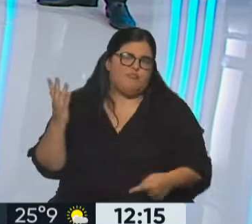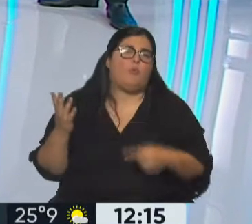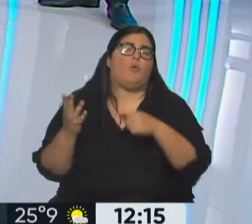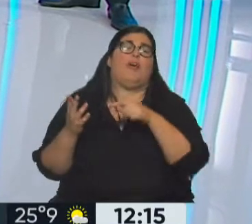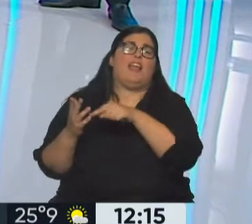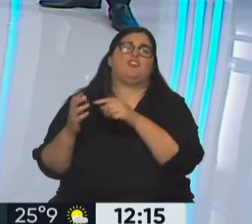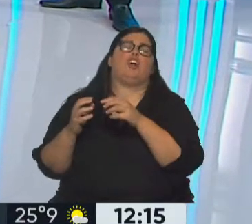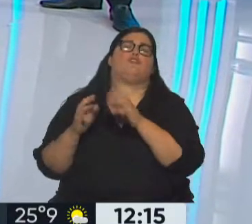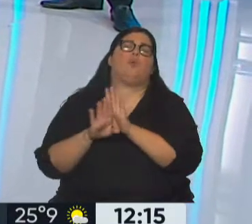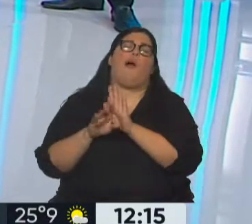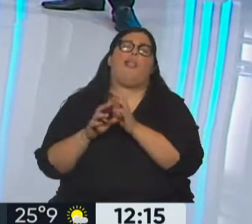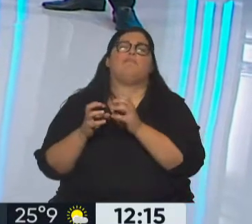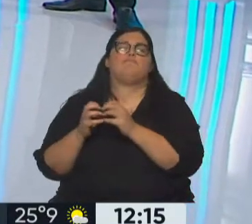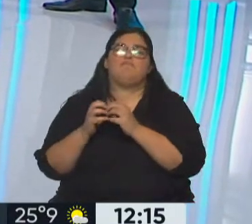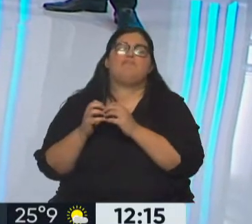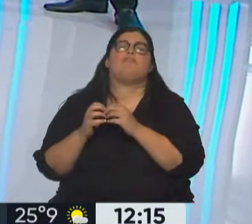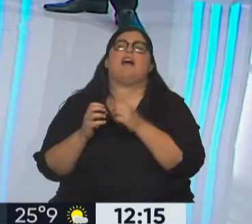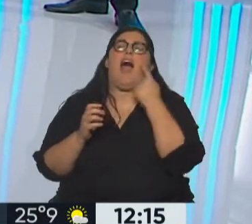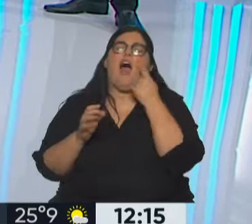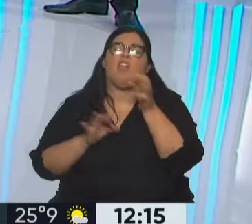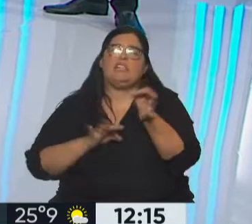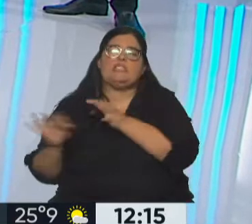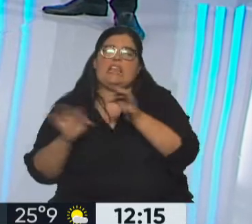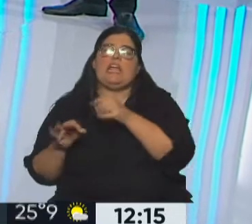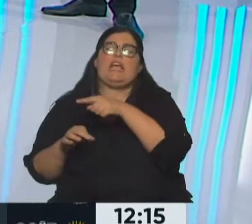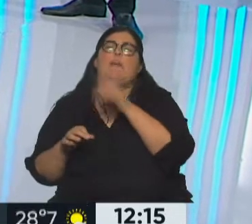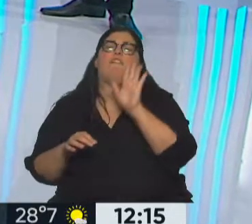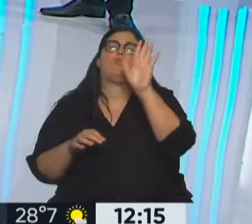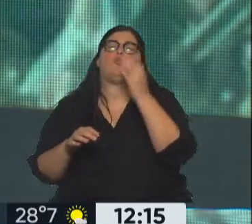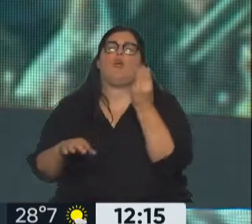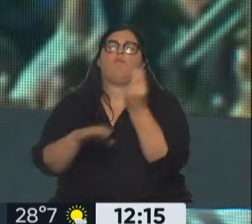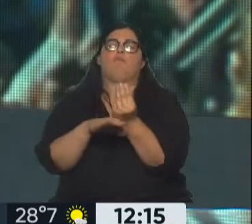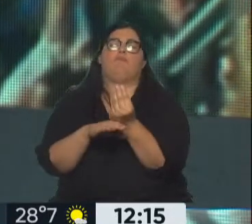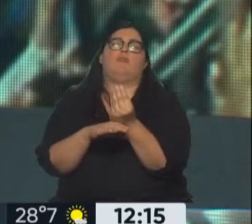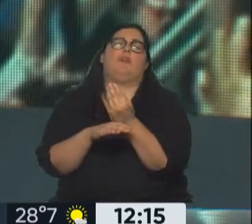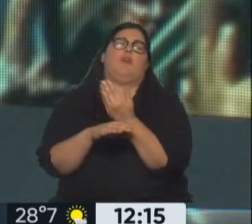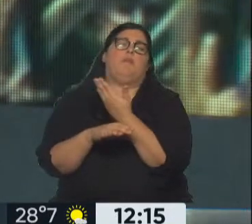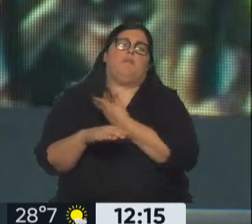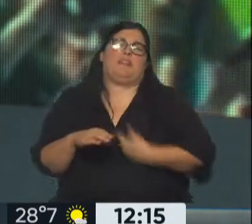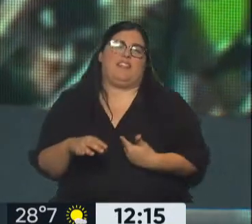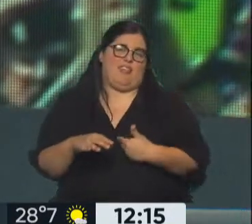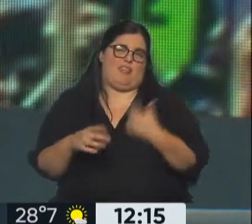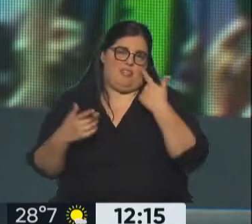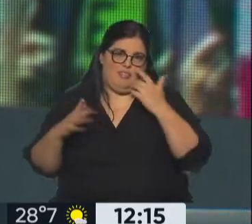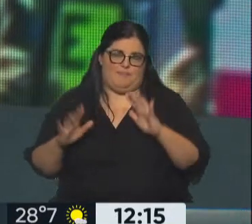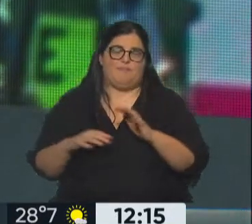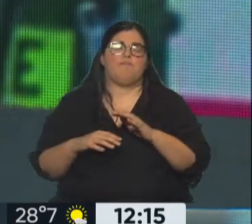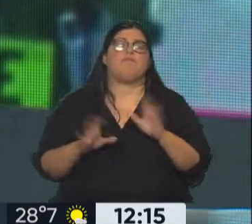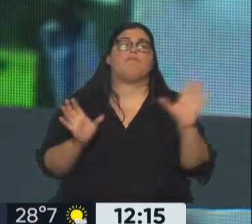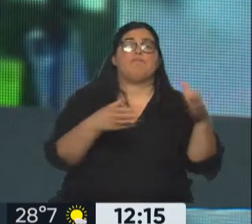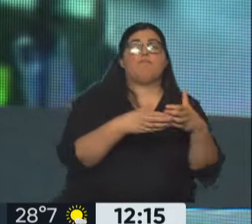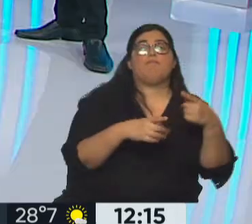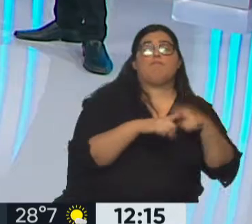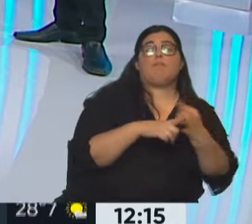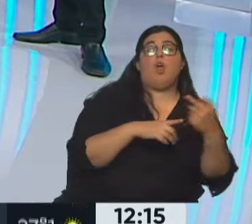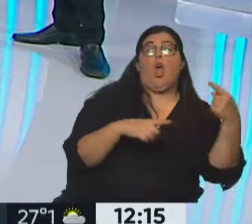ahí jugando sus cartas para ver cómo pueden llegar al 2024 con chances. Hoy la oposición no